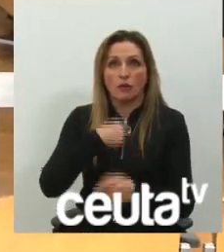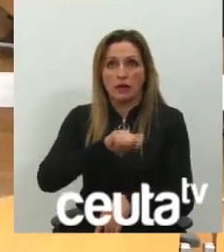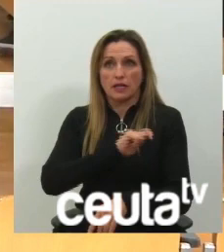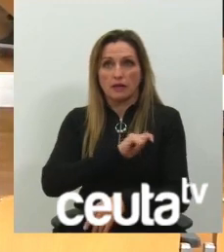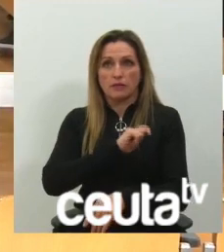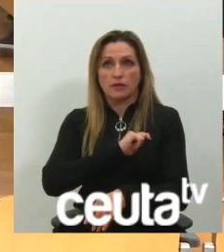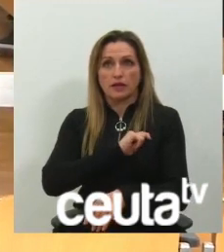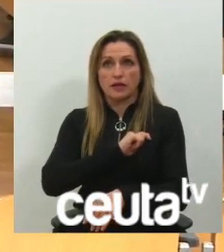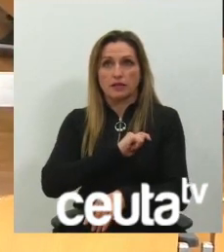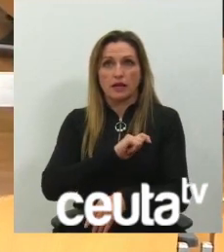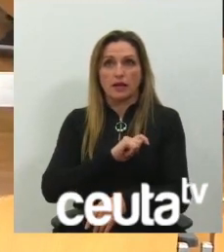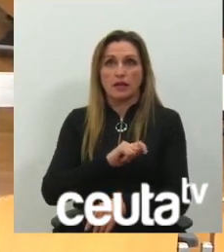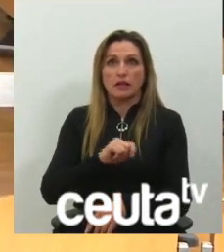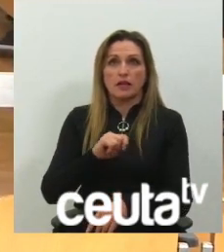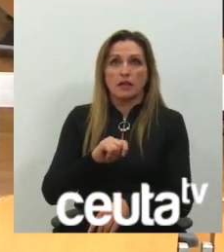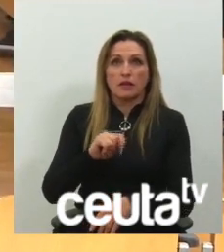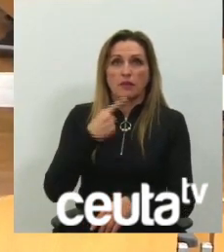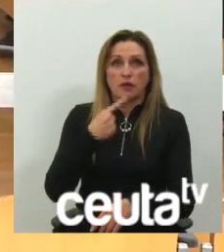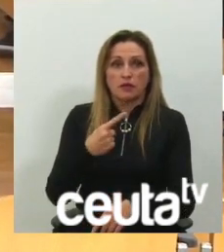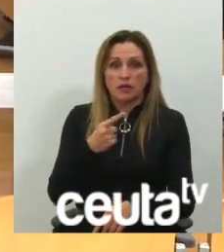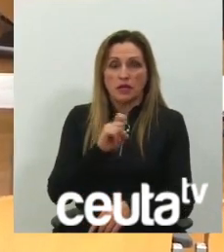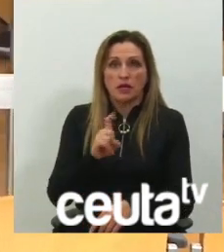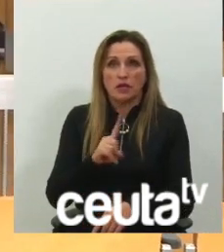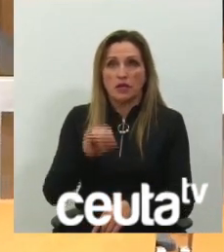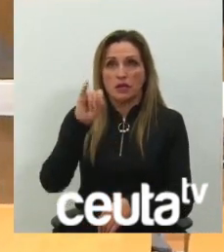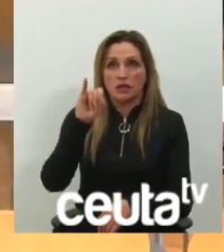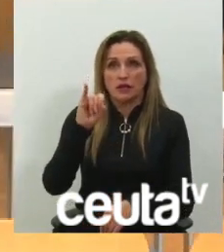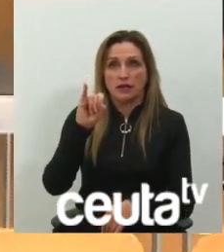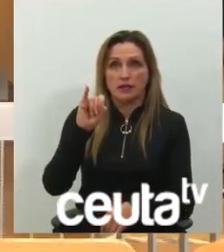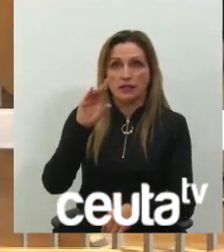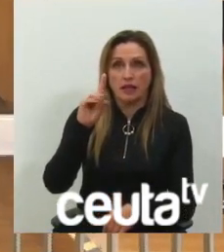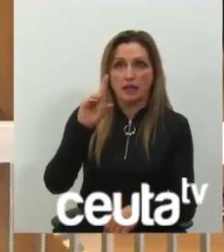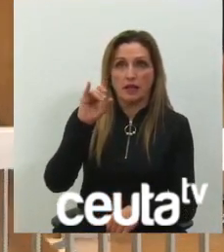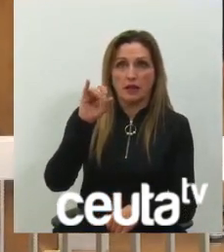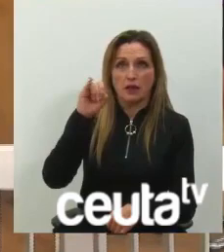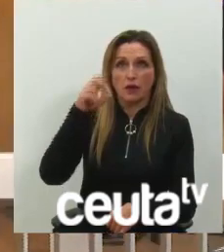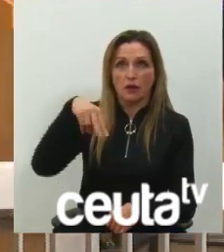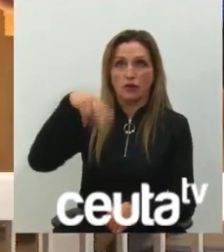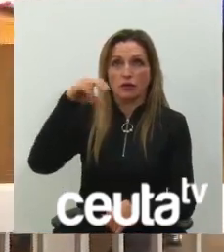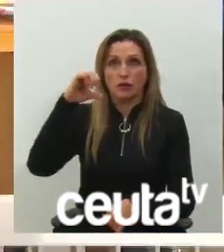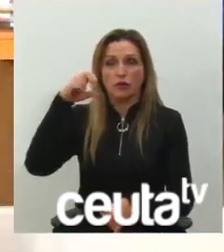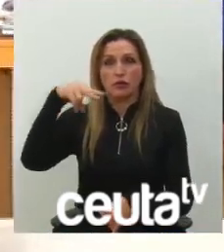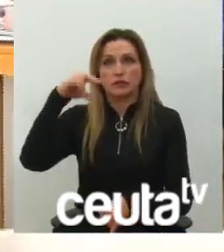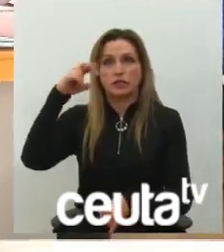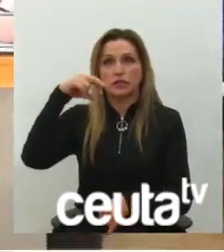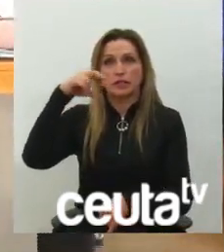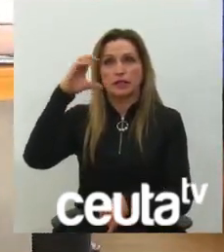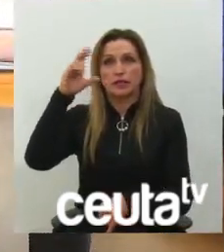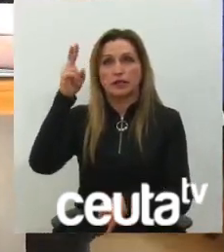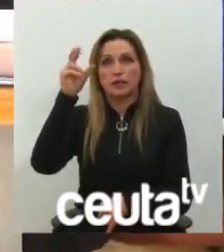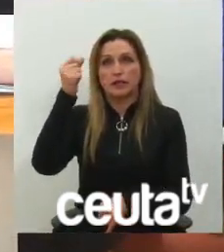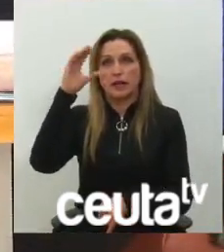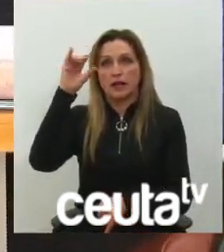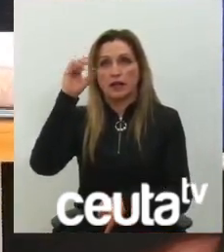dice idiosincrasia se dice idiosincrasia aunque usted persiga el deseo